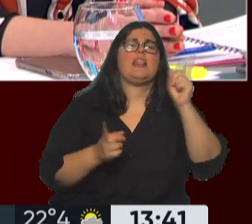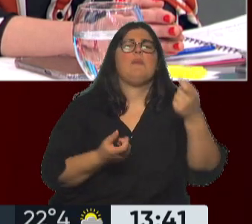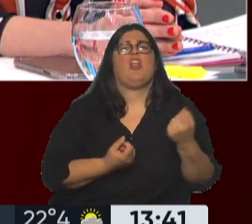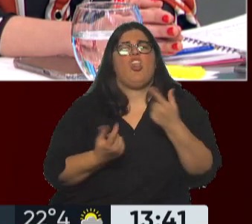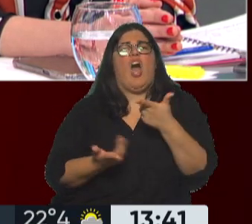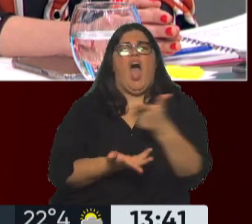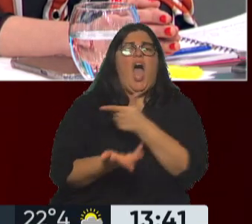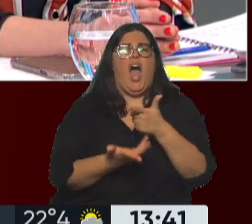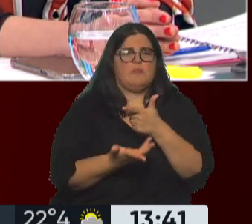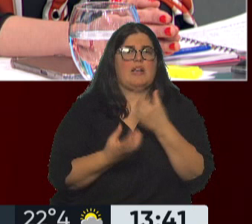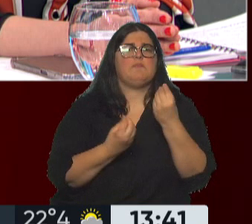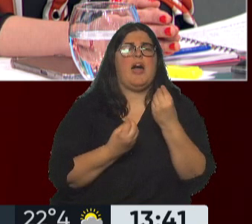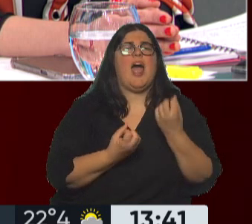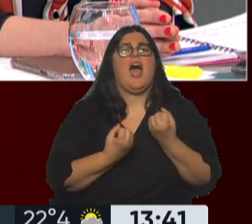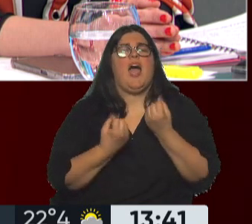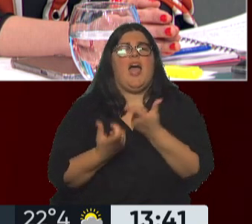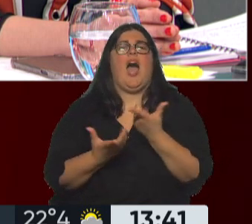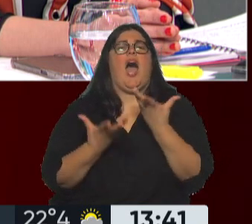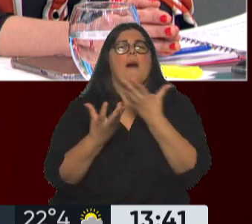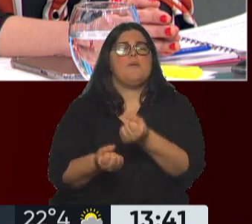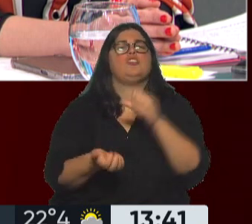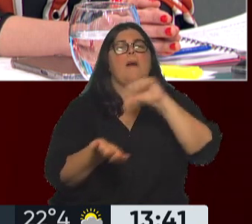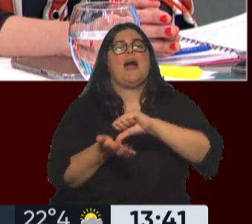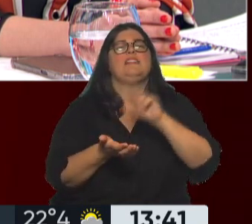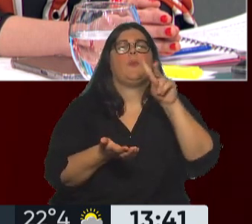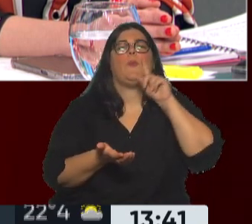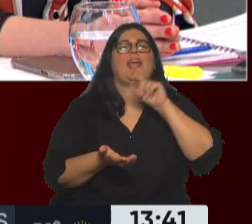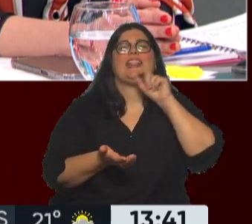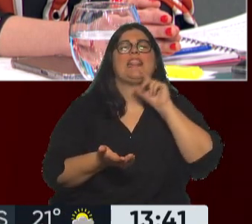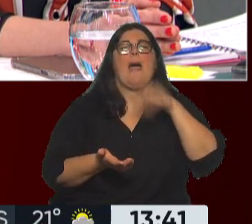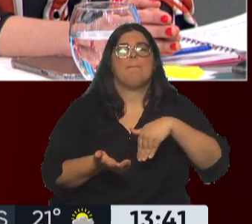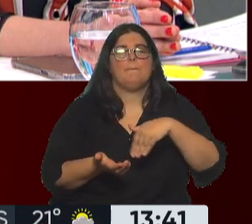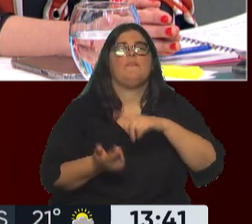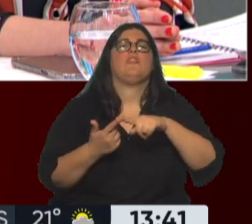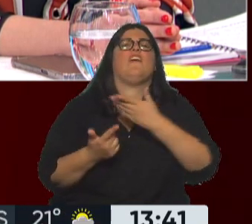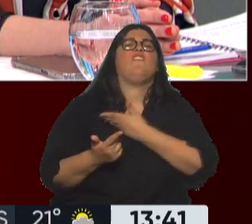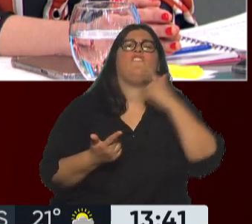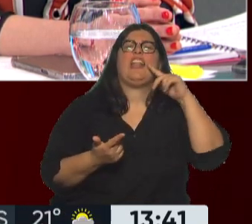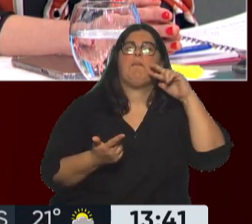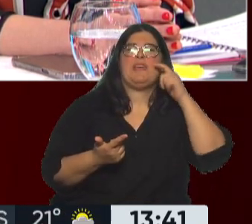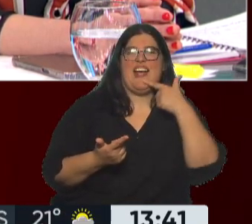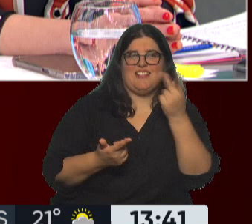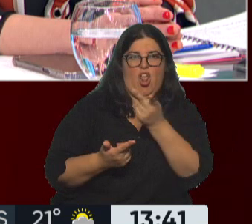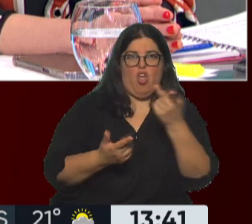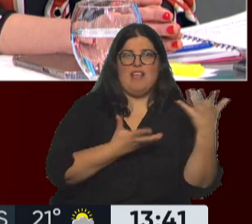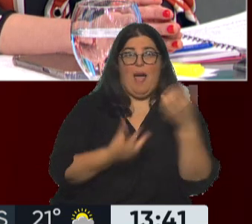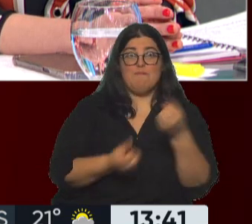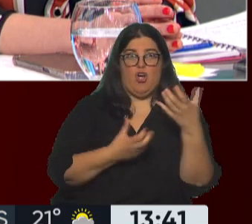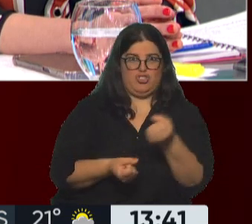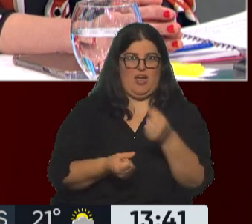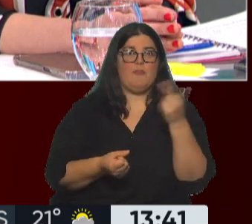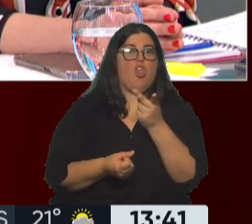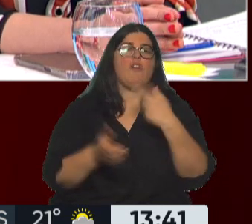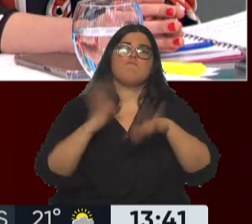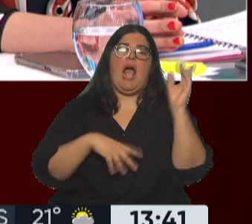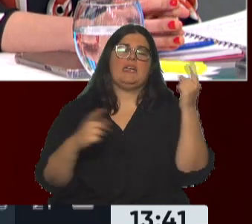de armamentos a Vietnam, país que junto a Filipinas son uno de los principales afectados